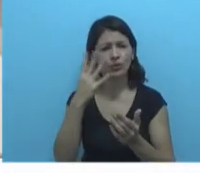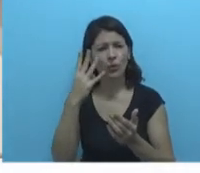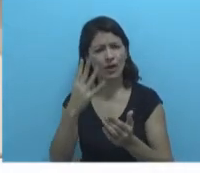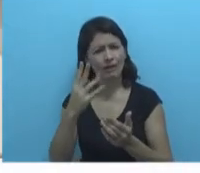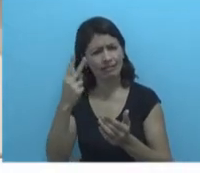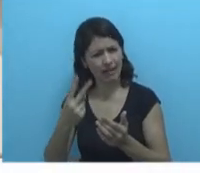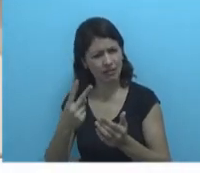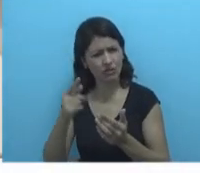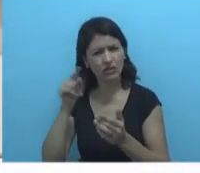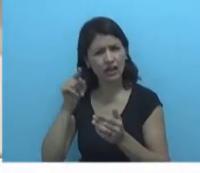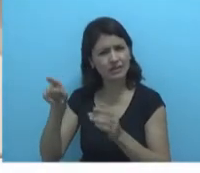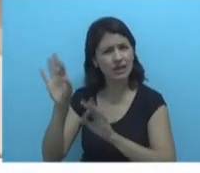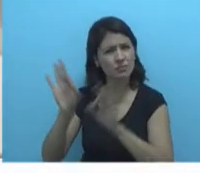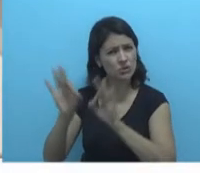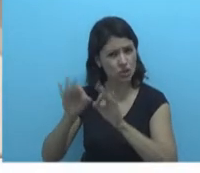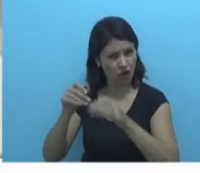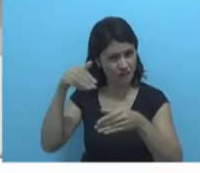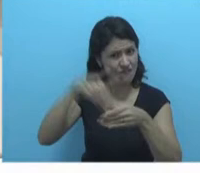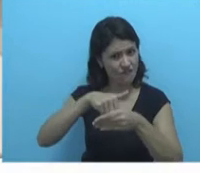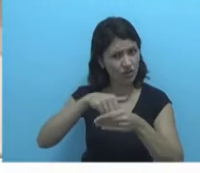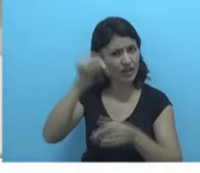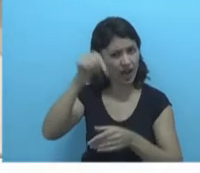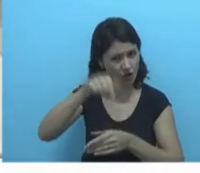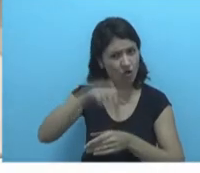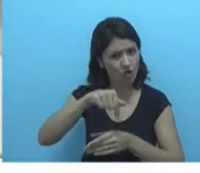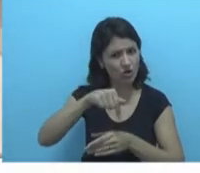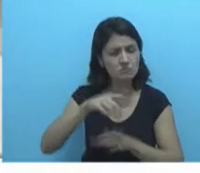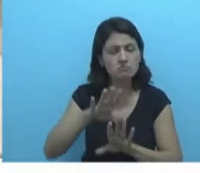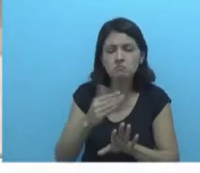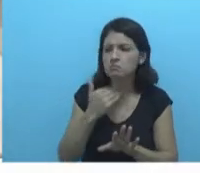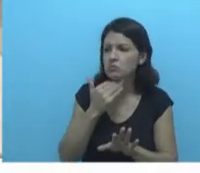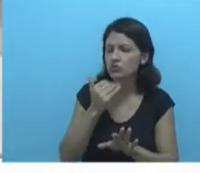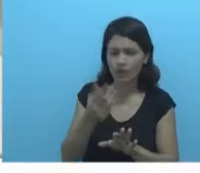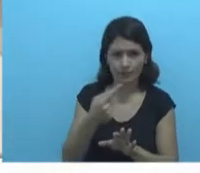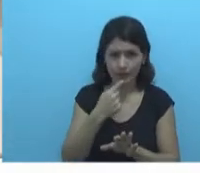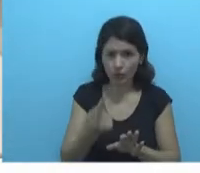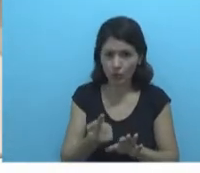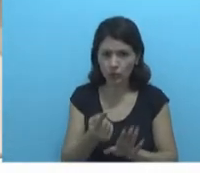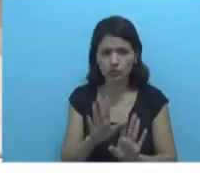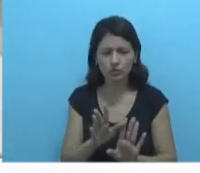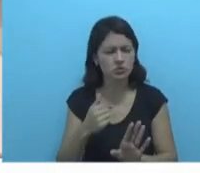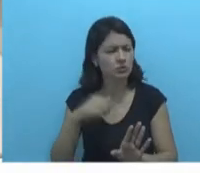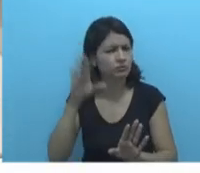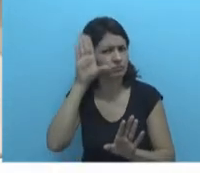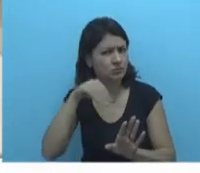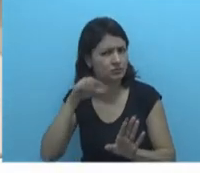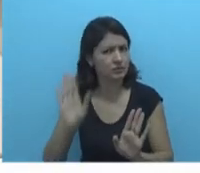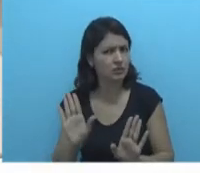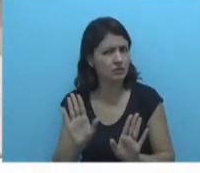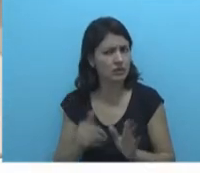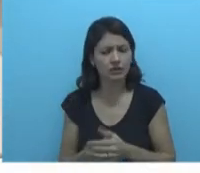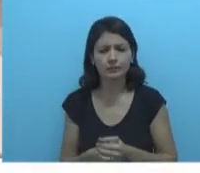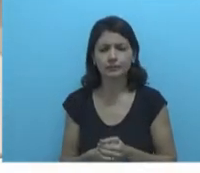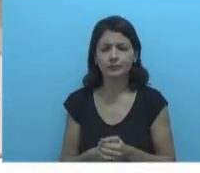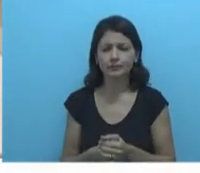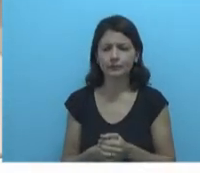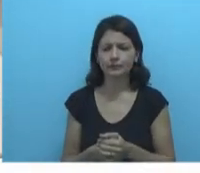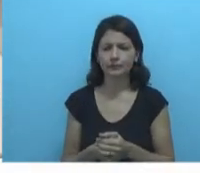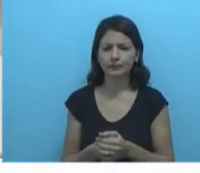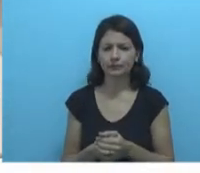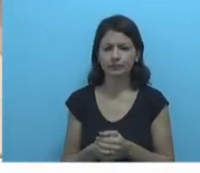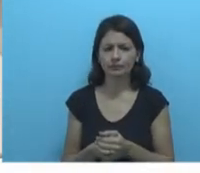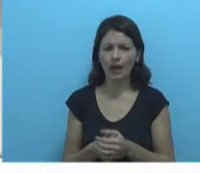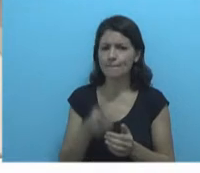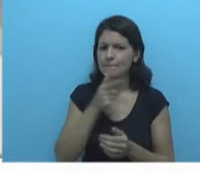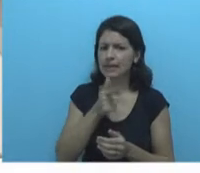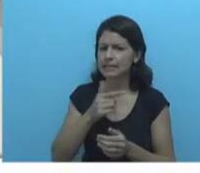que se salía sobre tablas en esta sesión? Porque nosotros no lo recordamos de haberlo acordado de esa manera en